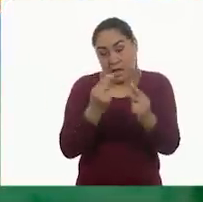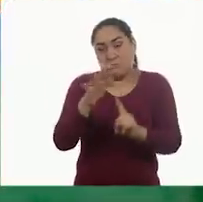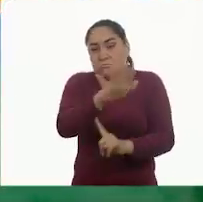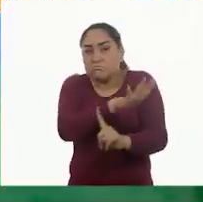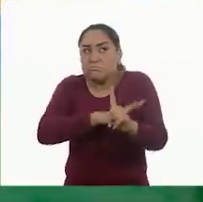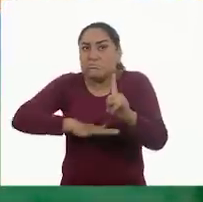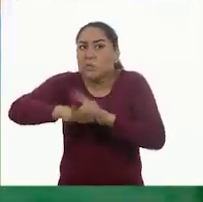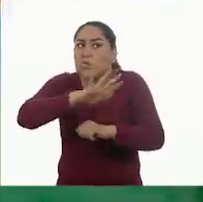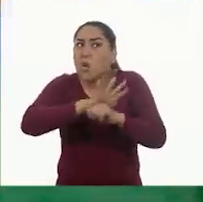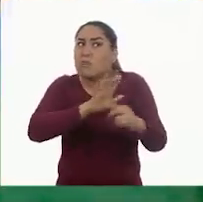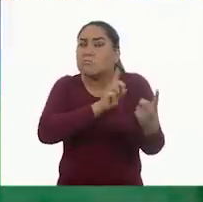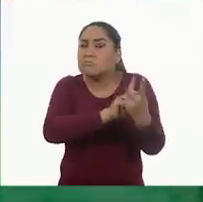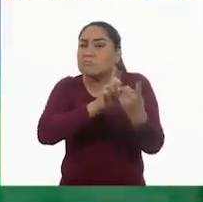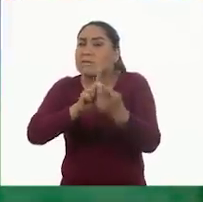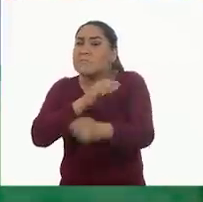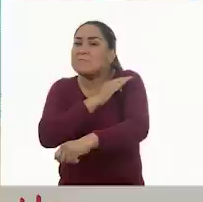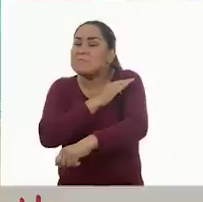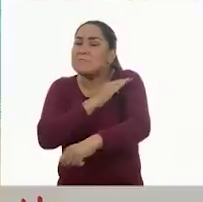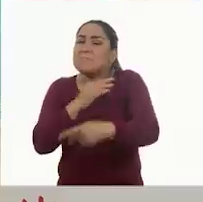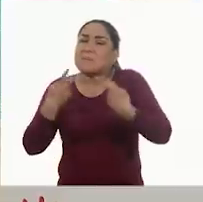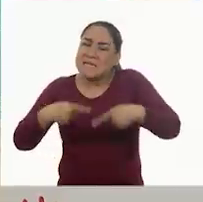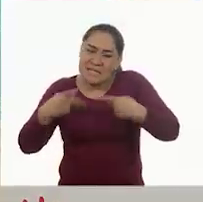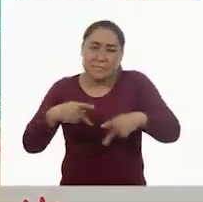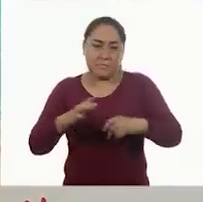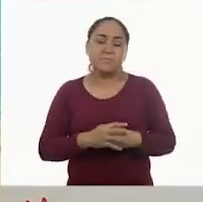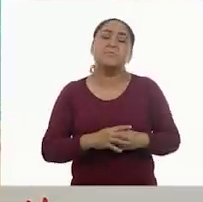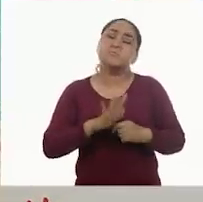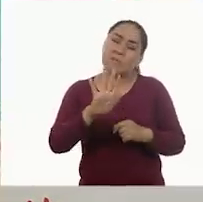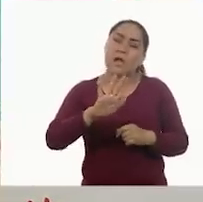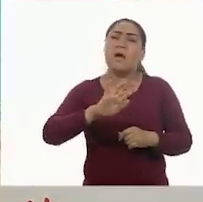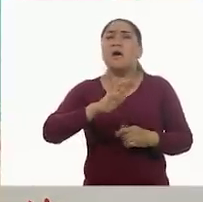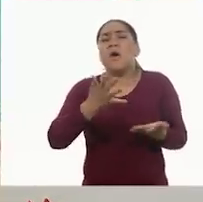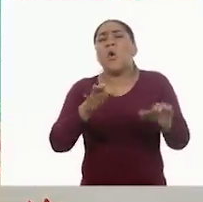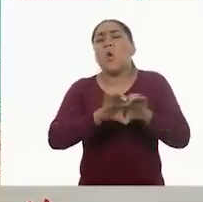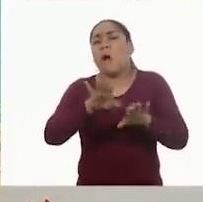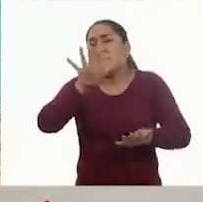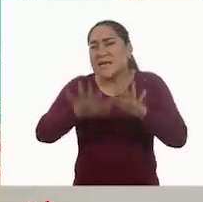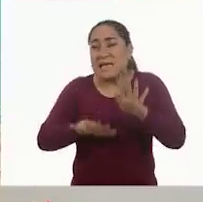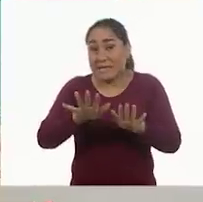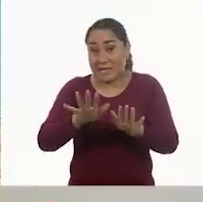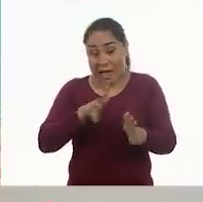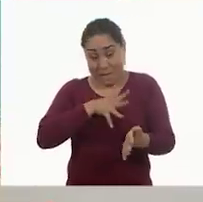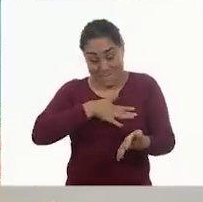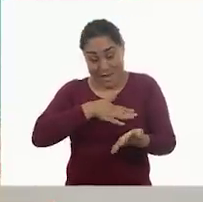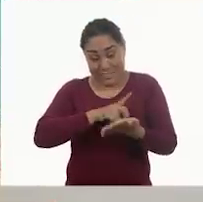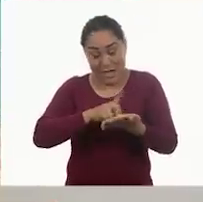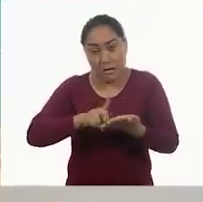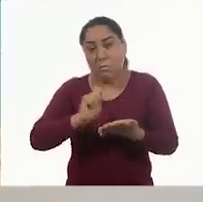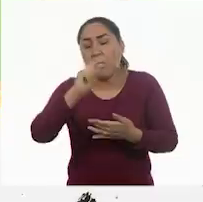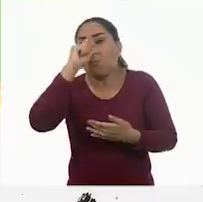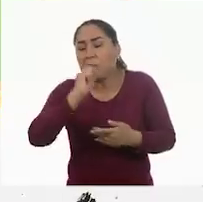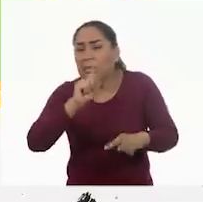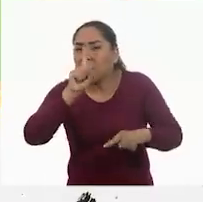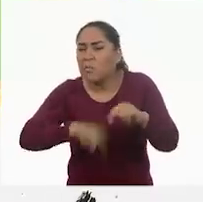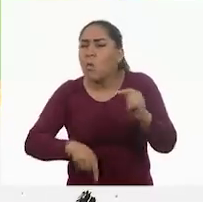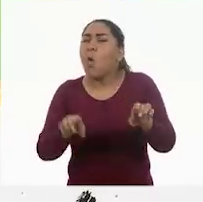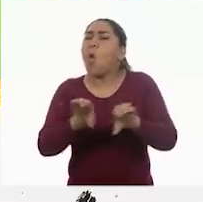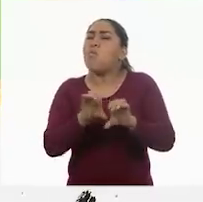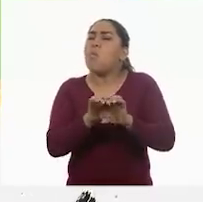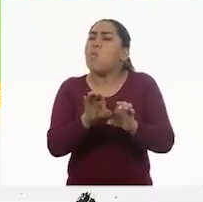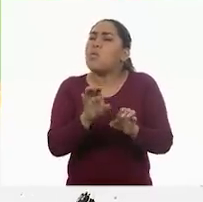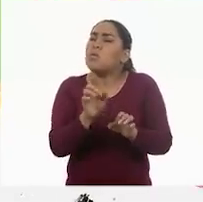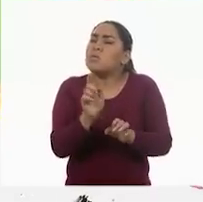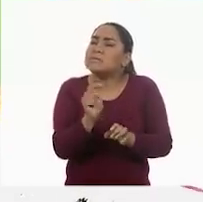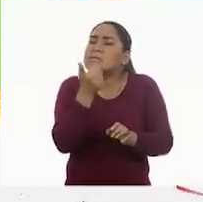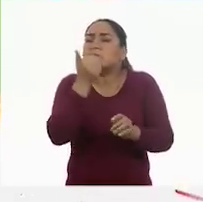personas, pero ¿de qué otra manera se vulneran nuestros derechos? ¿Qué piensan de lo que hemos platicado? Que es